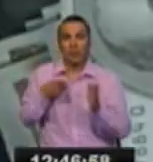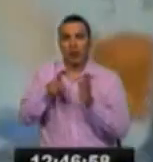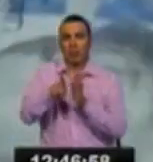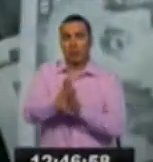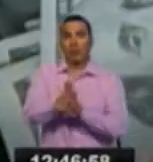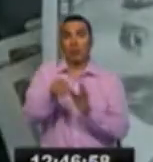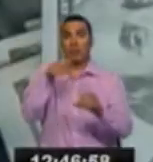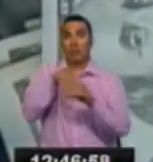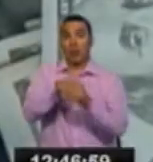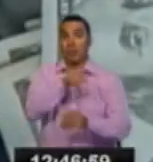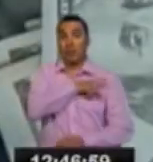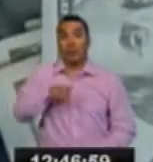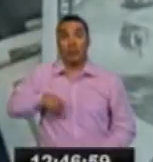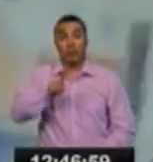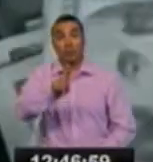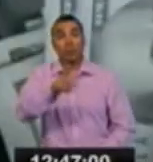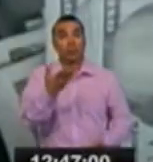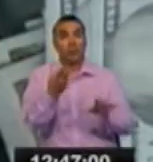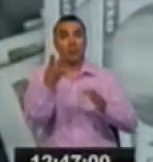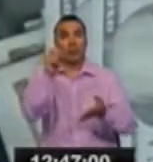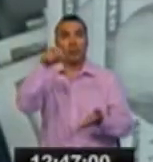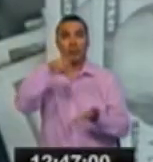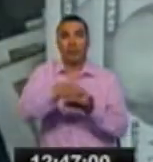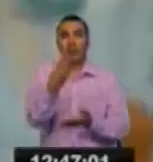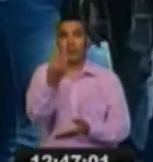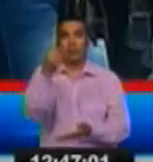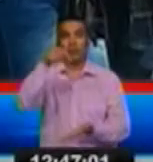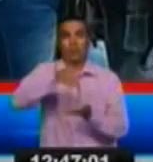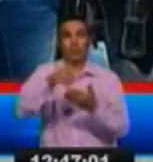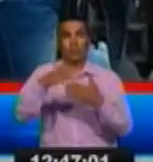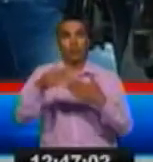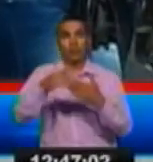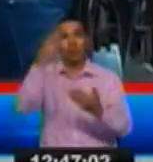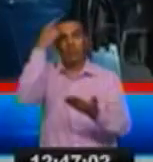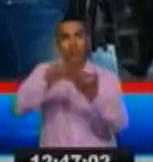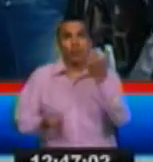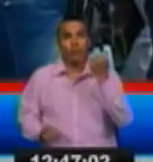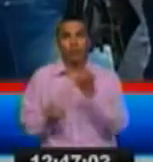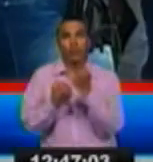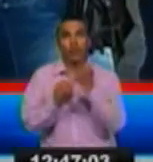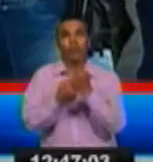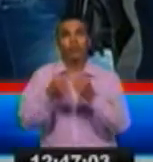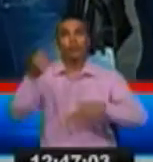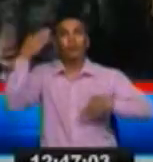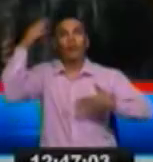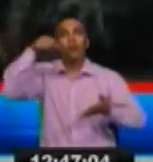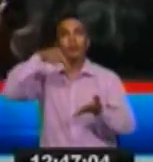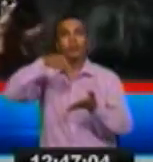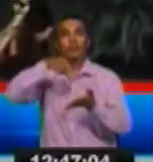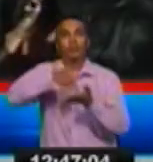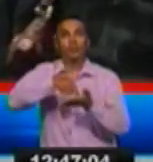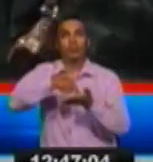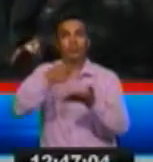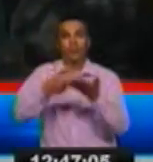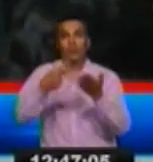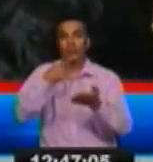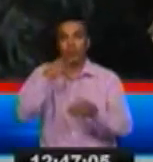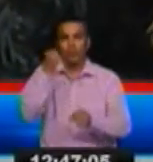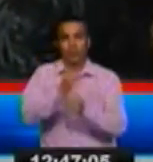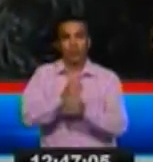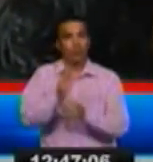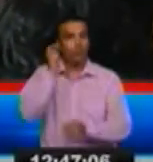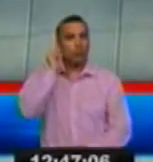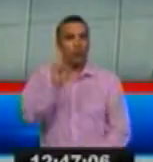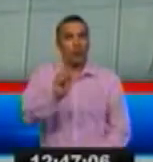su cuenta personal cerca de 20 mil y 14 mil dólares como aporte a la Alianza Bolivariana Alfarista, de la que es militante